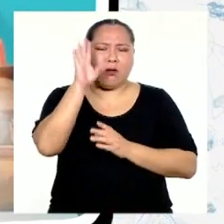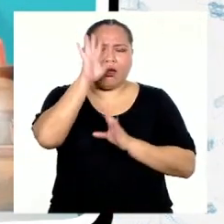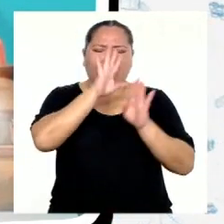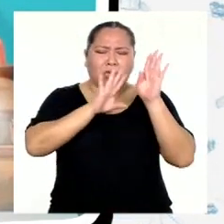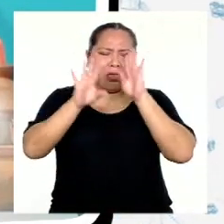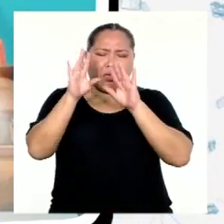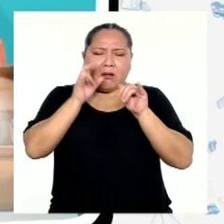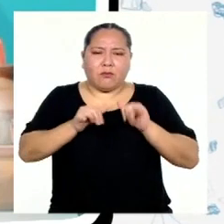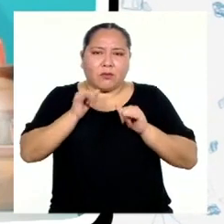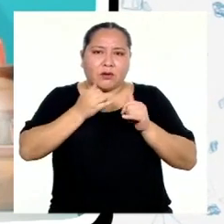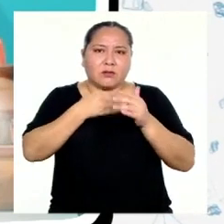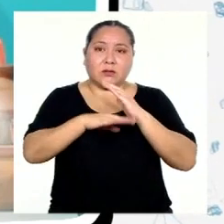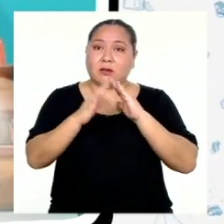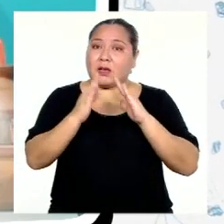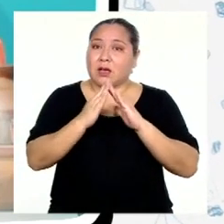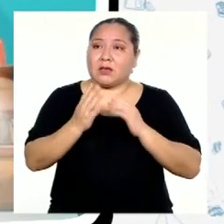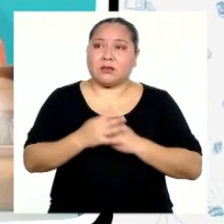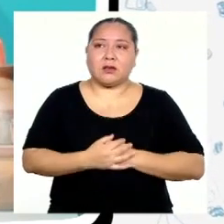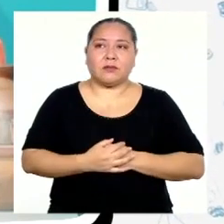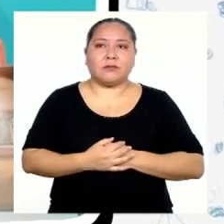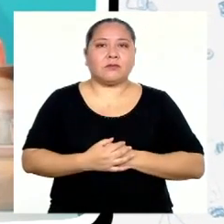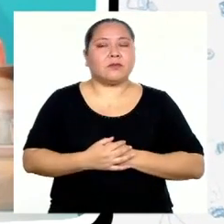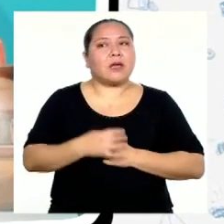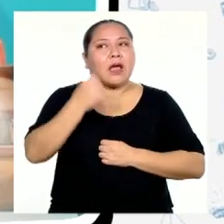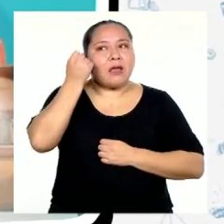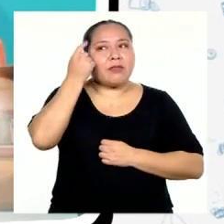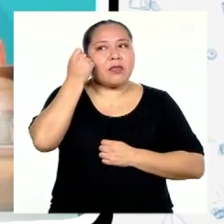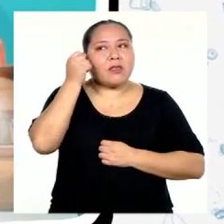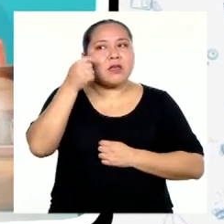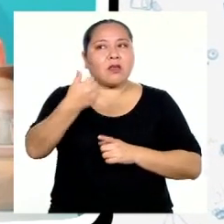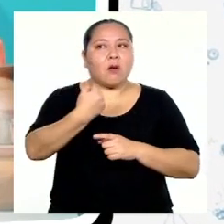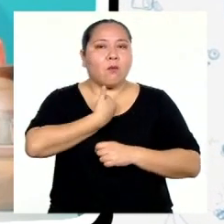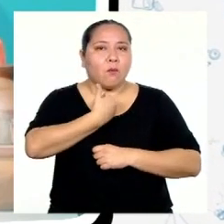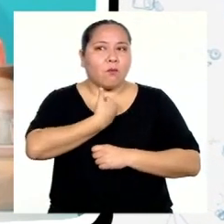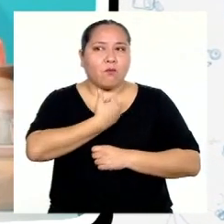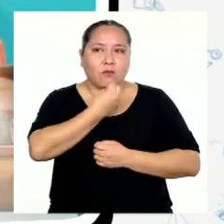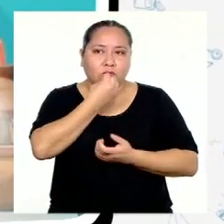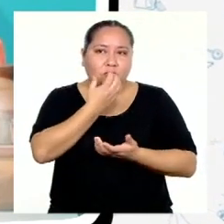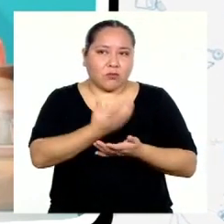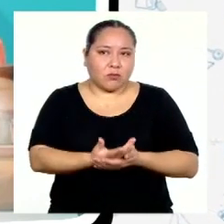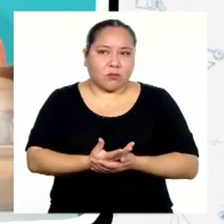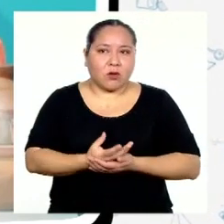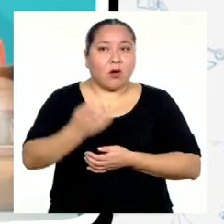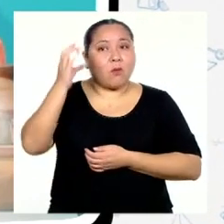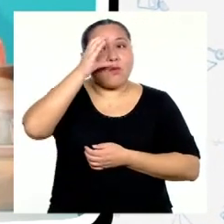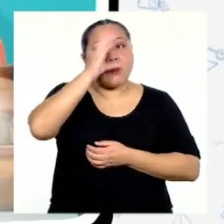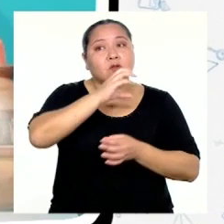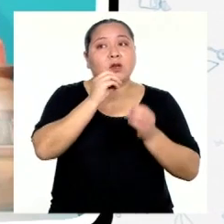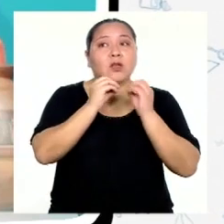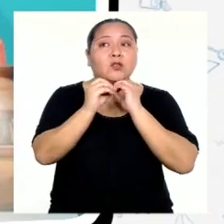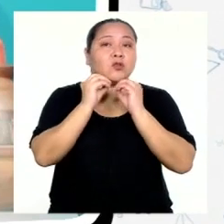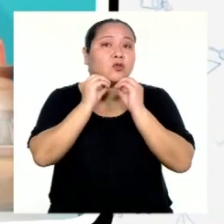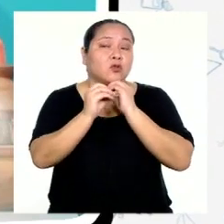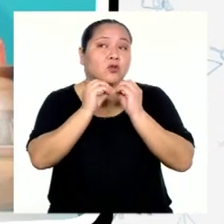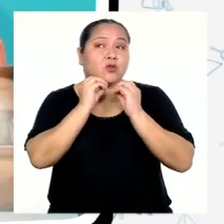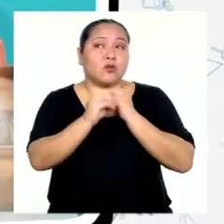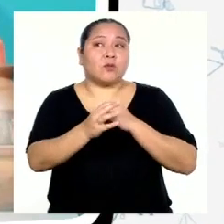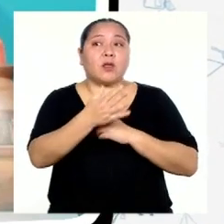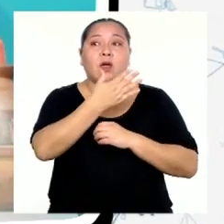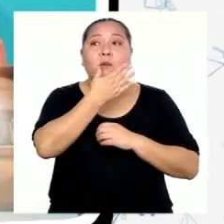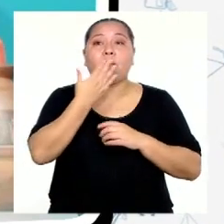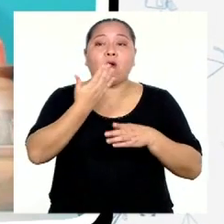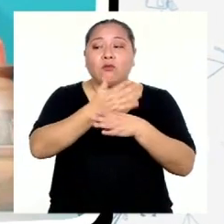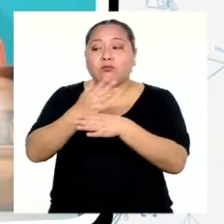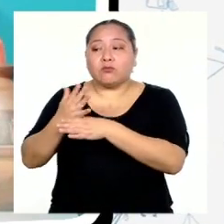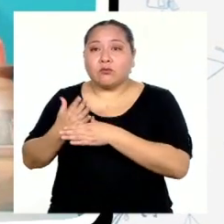estresarnos por estar encerrados. Tenemos que entender que es por nuestro propio bien. y buscar soluciones para tener una mejor convivencia